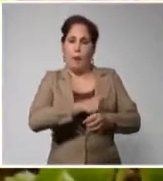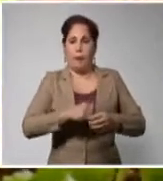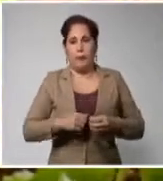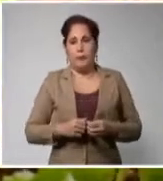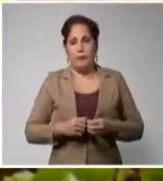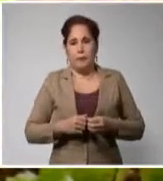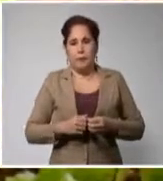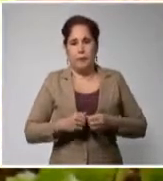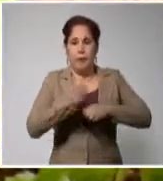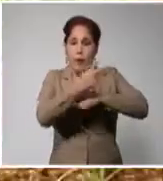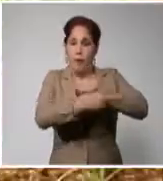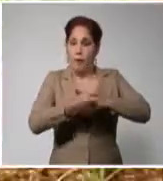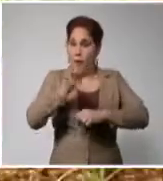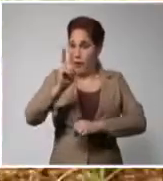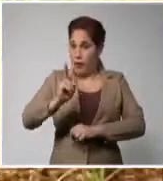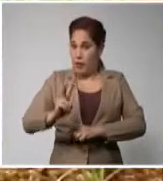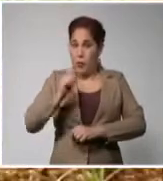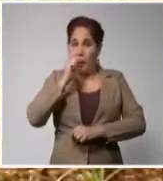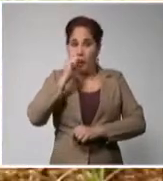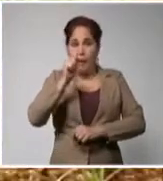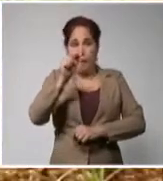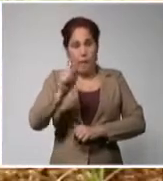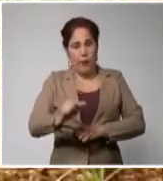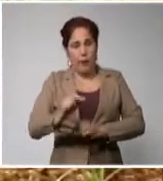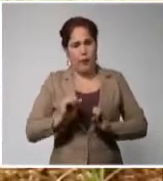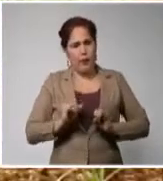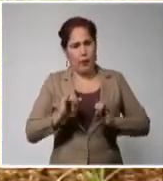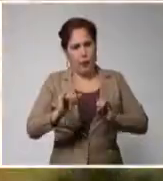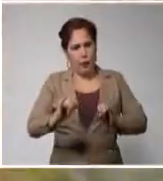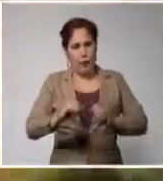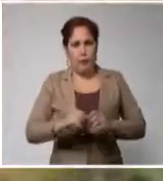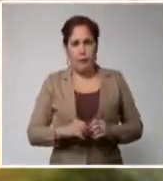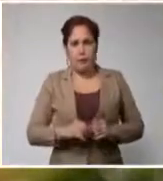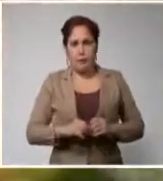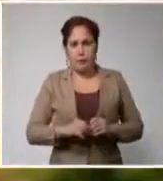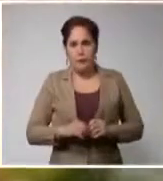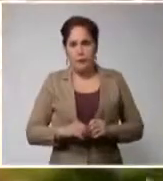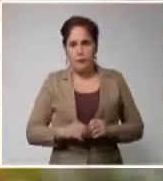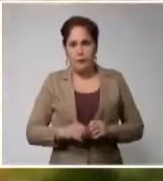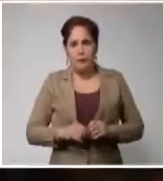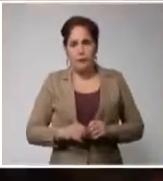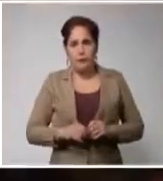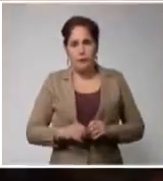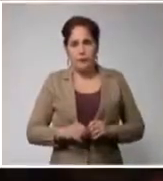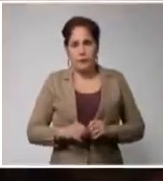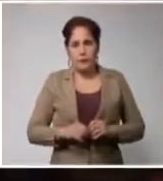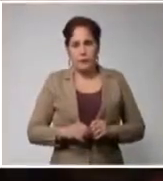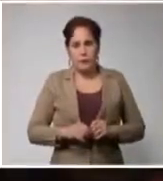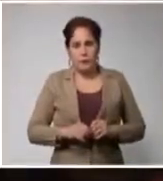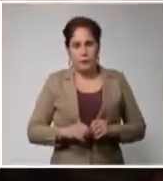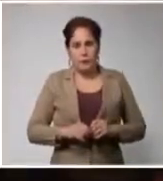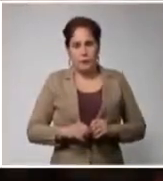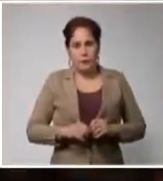Desde Venezuela, Raúl Verdesie, Joan Bárcena y Gianni López Brito, Sistema Informativo de la Televisión Cubana.